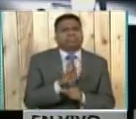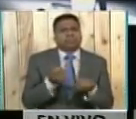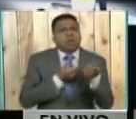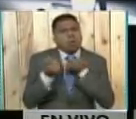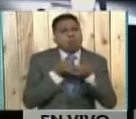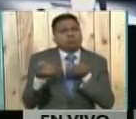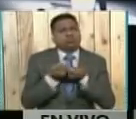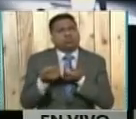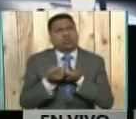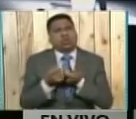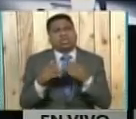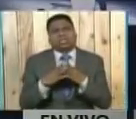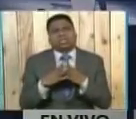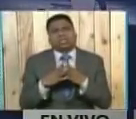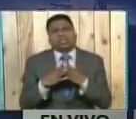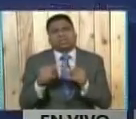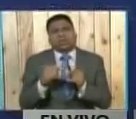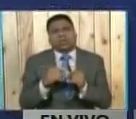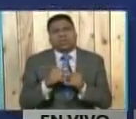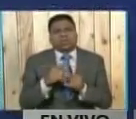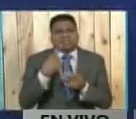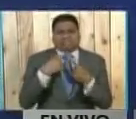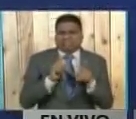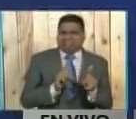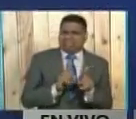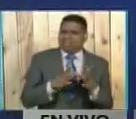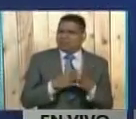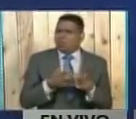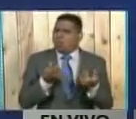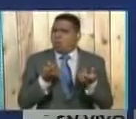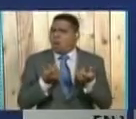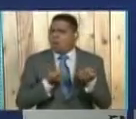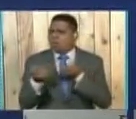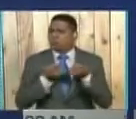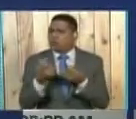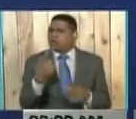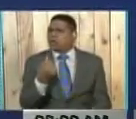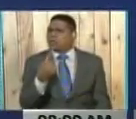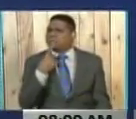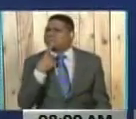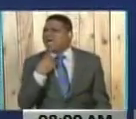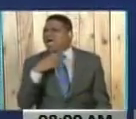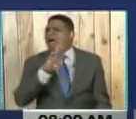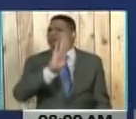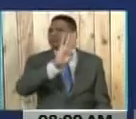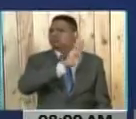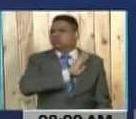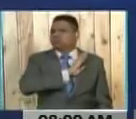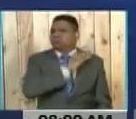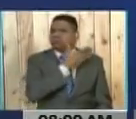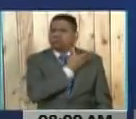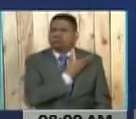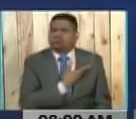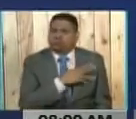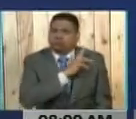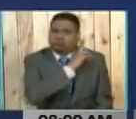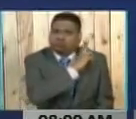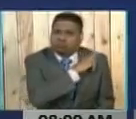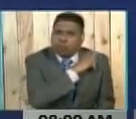factores extraños a la actividad económica energética. Los dueños de